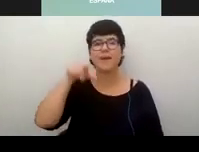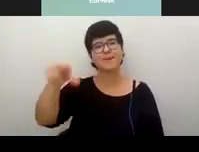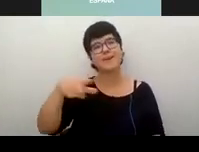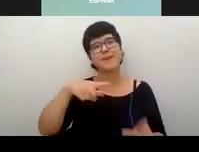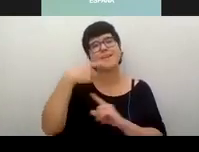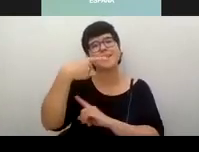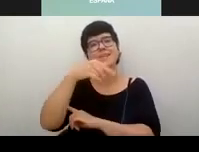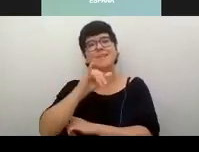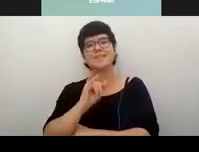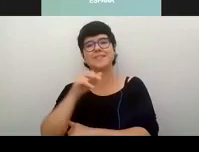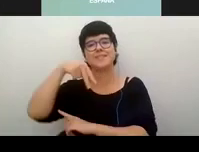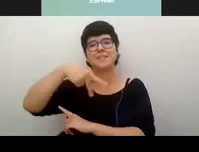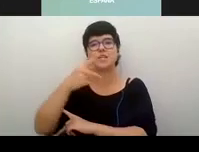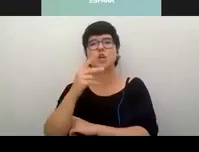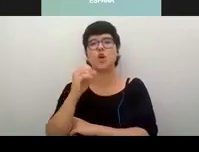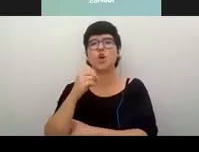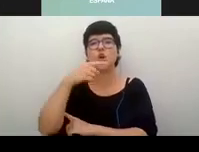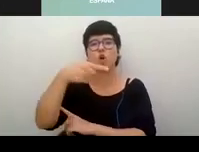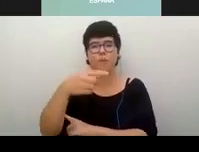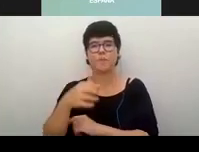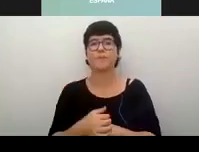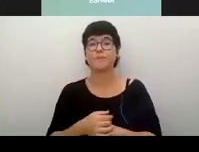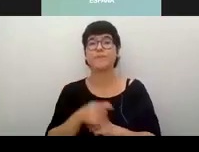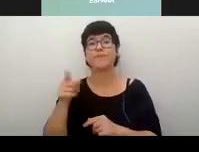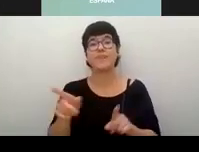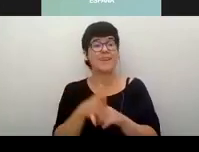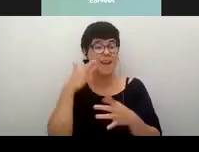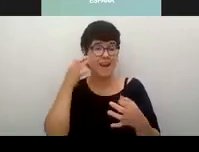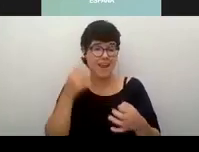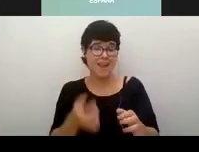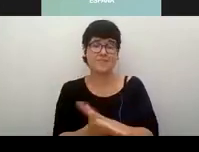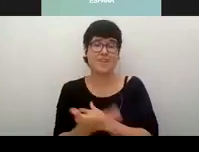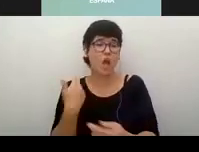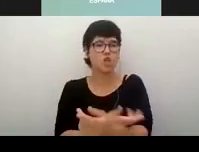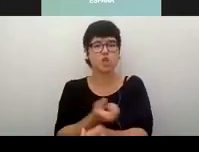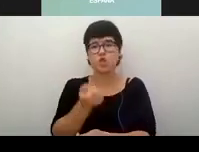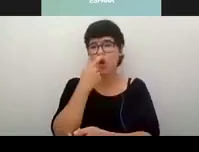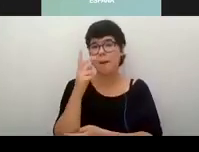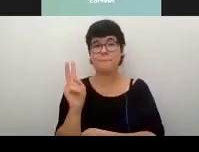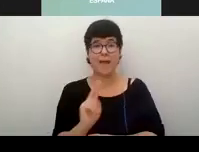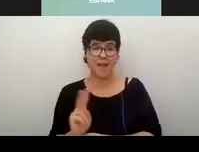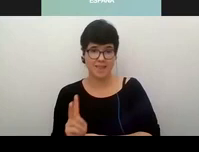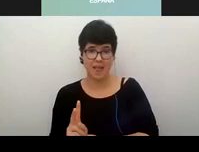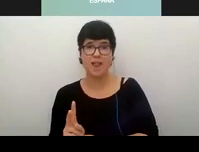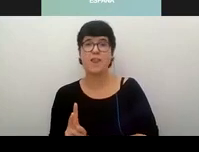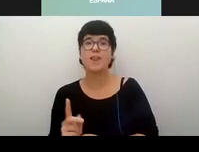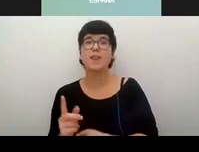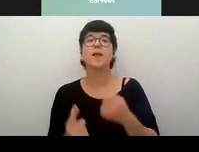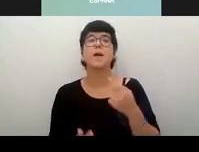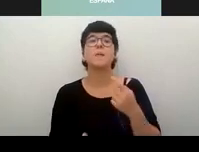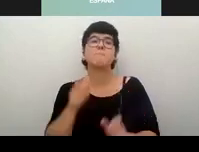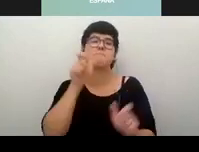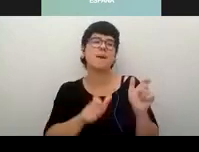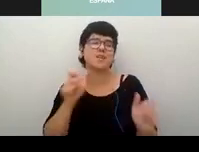función vasodilatadora. En realidad es una droga vegetal que nosotros utilizamos, bueno, que a las personas que nos gusta un